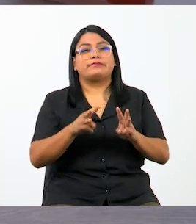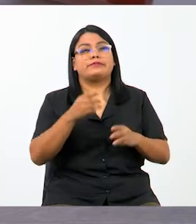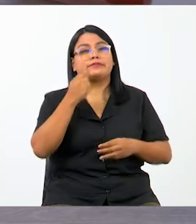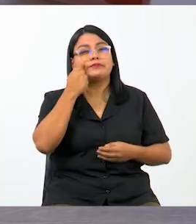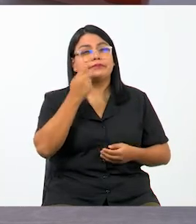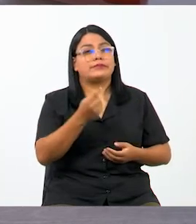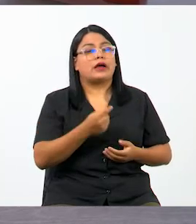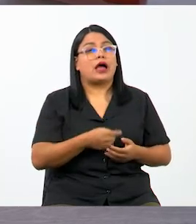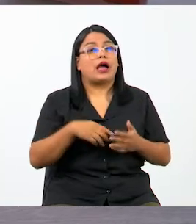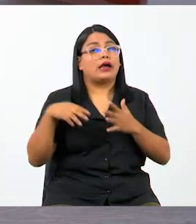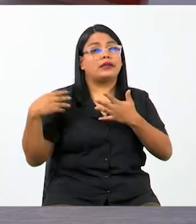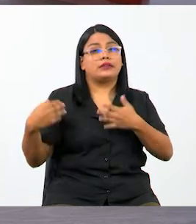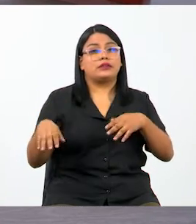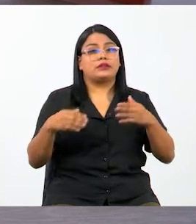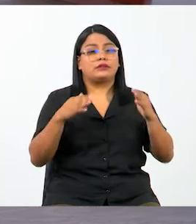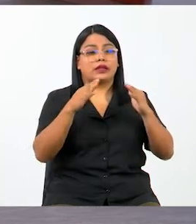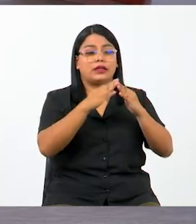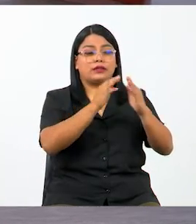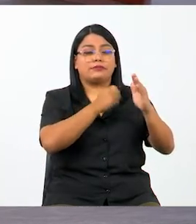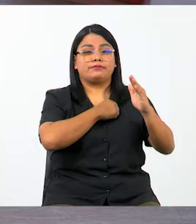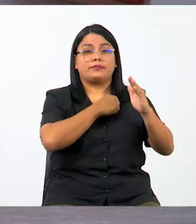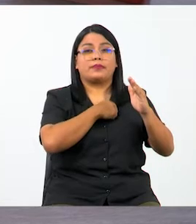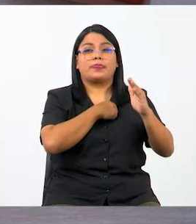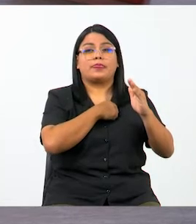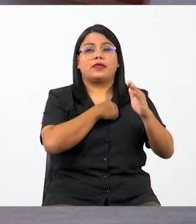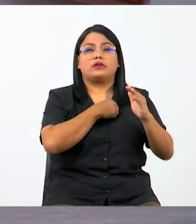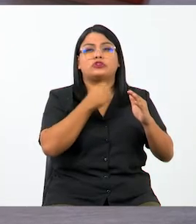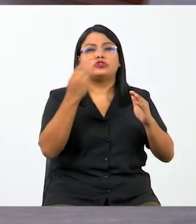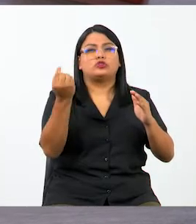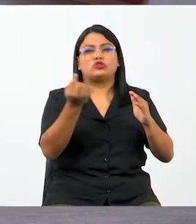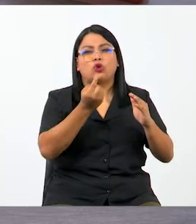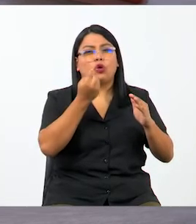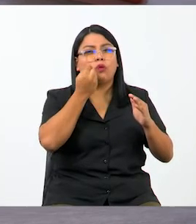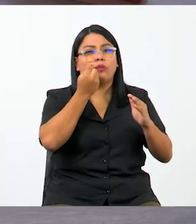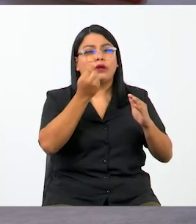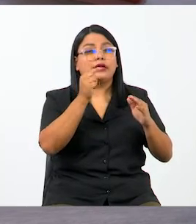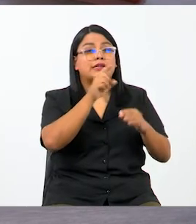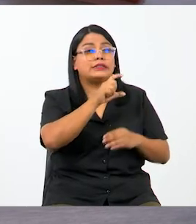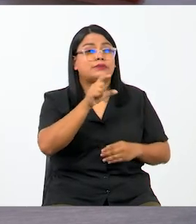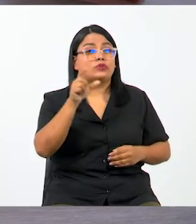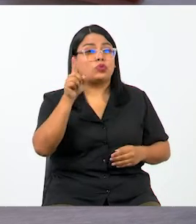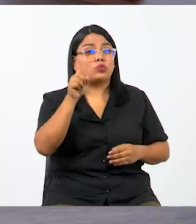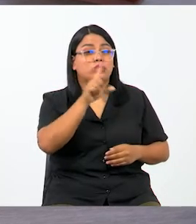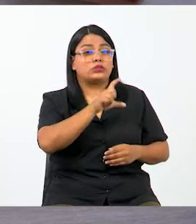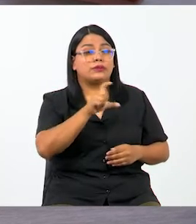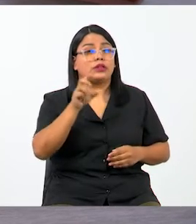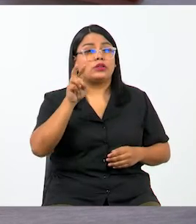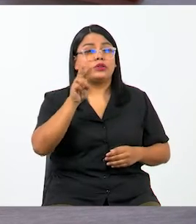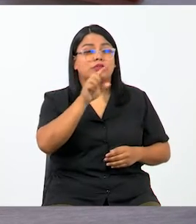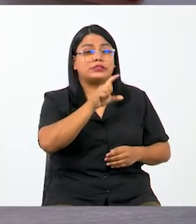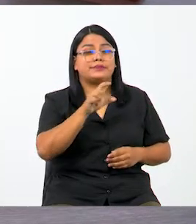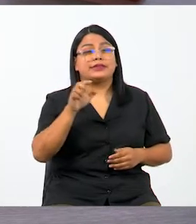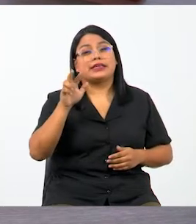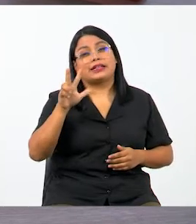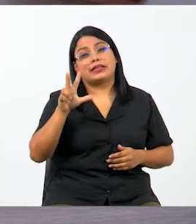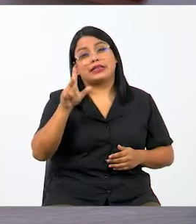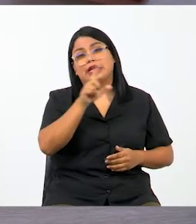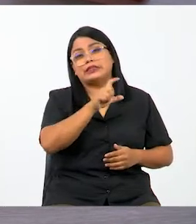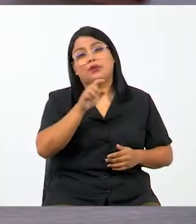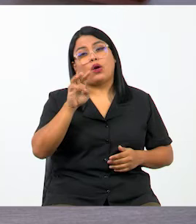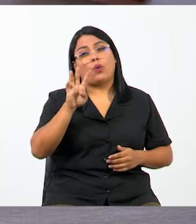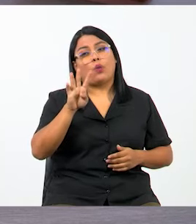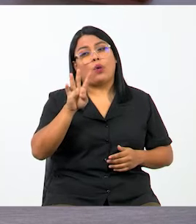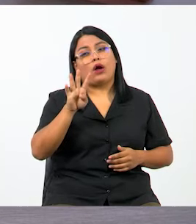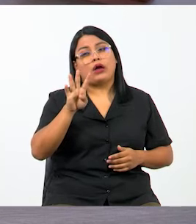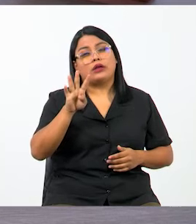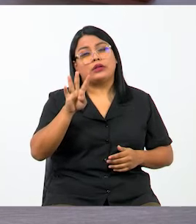casa solamente la encontraremos en la semana 1, 2 y 3. En la semana 4 de la secuencia didáctica